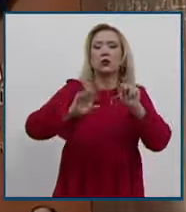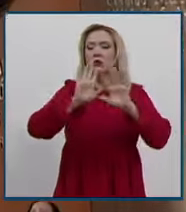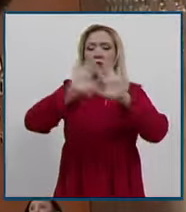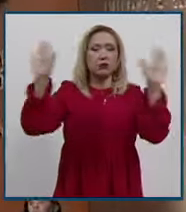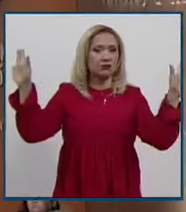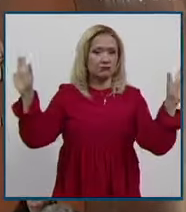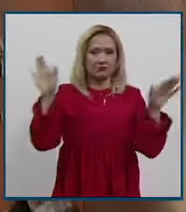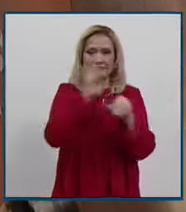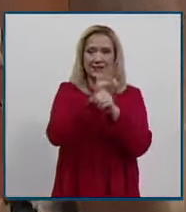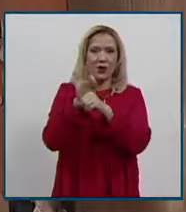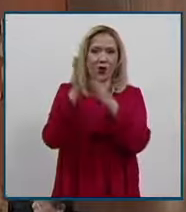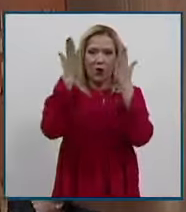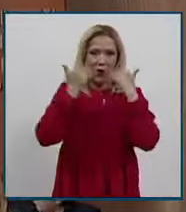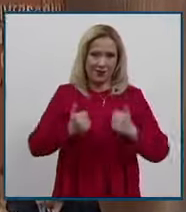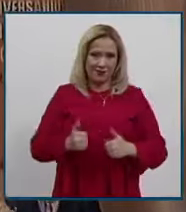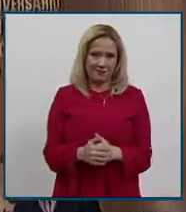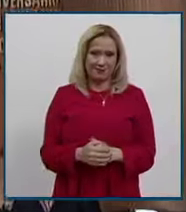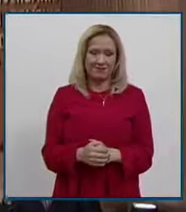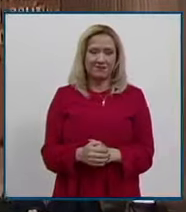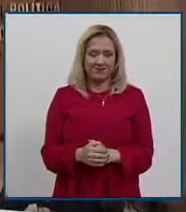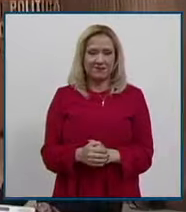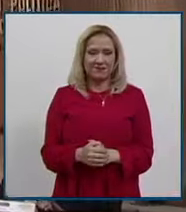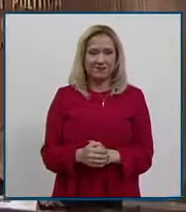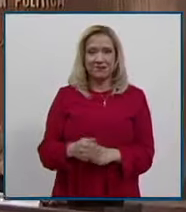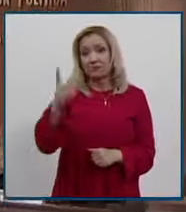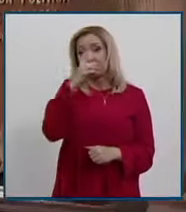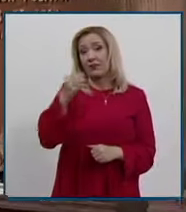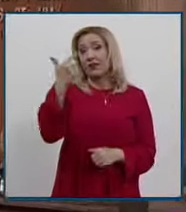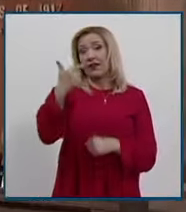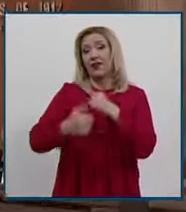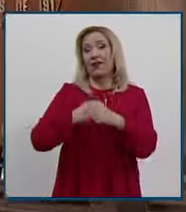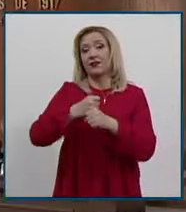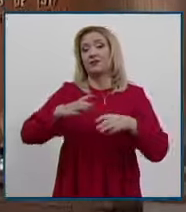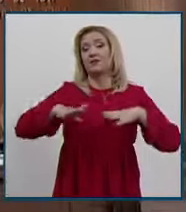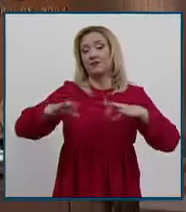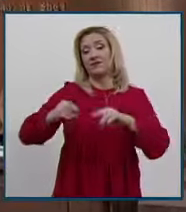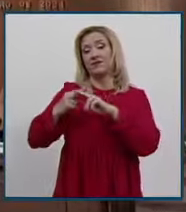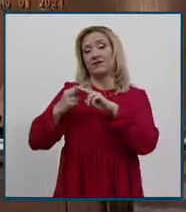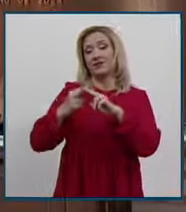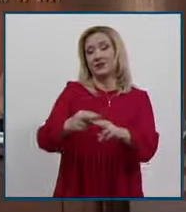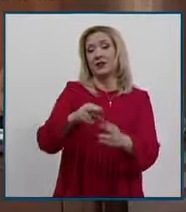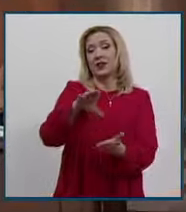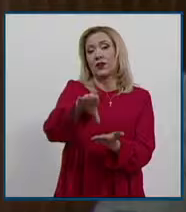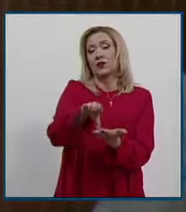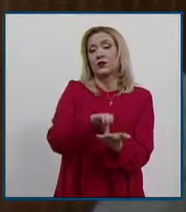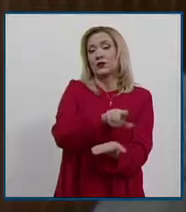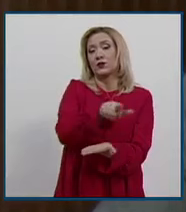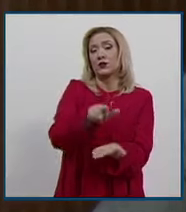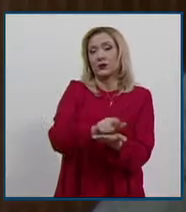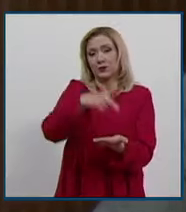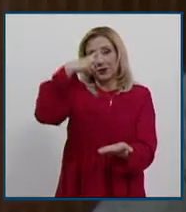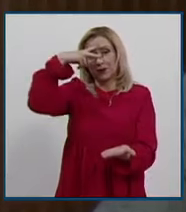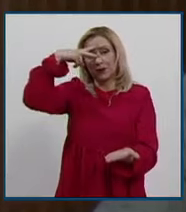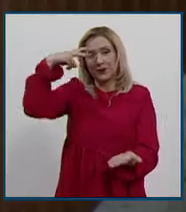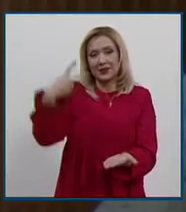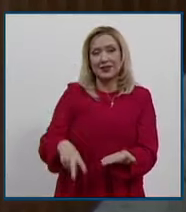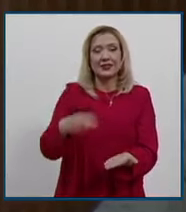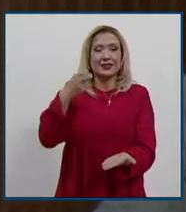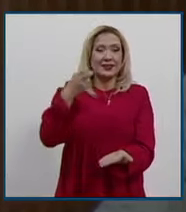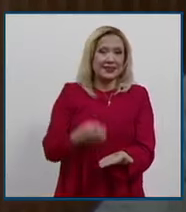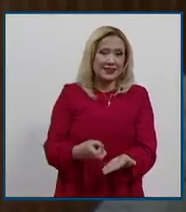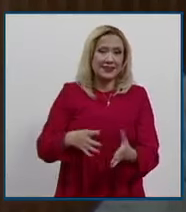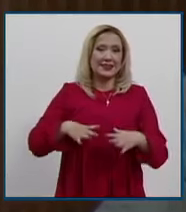en la ceremonia conmemorativa del 107 aniversario de la promulgación de la Constitución Mexicana con la representación de la